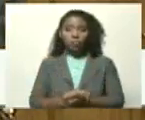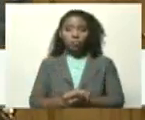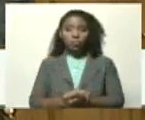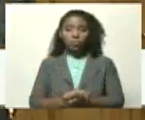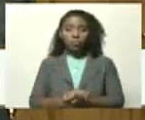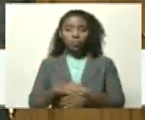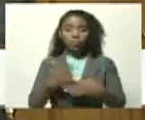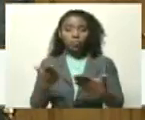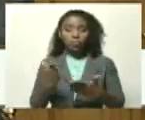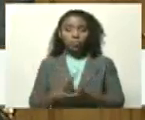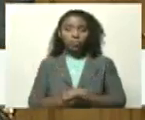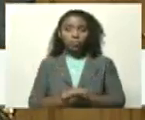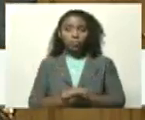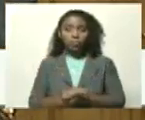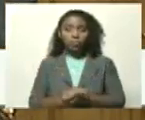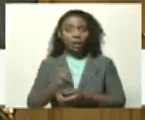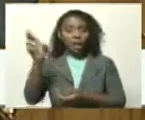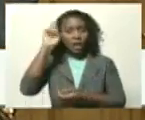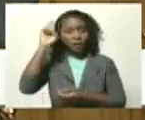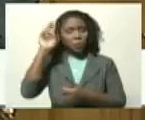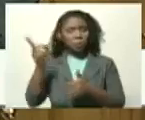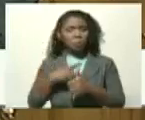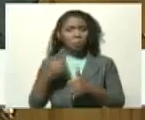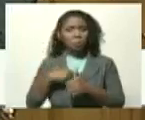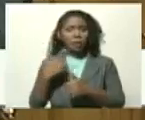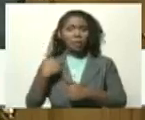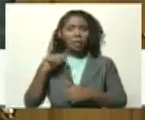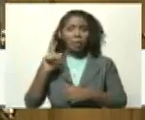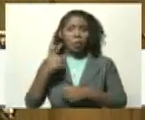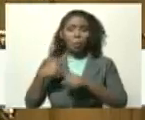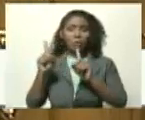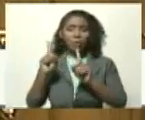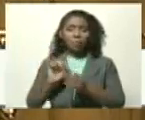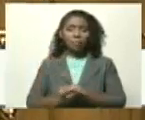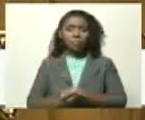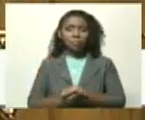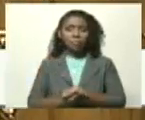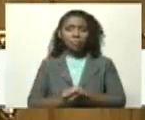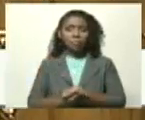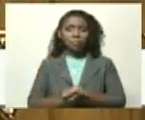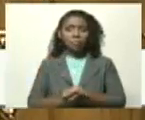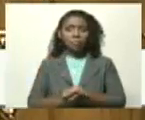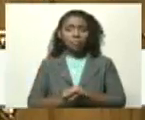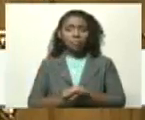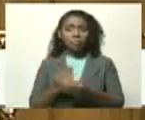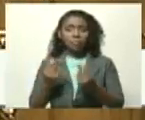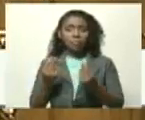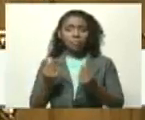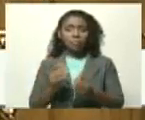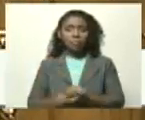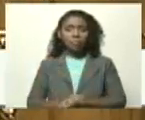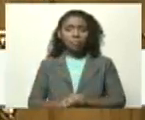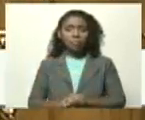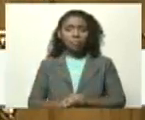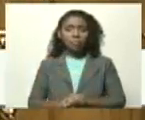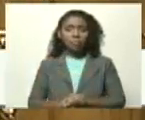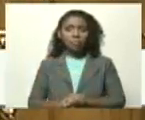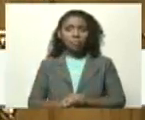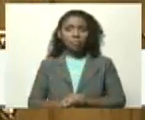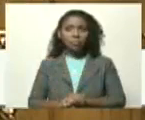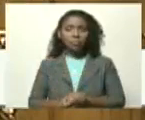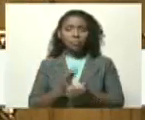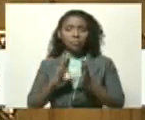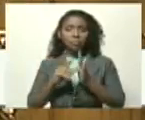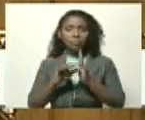Fue a la razón principal que tienen ahora, no tienen otra, el dinero, el